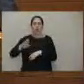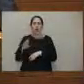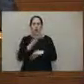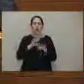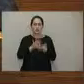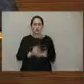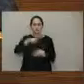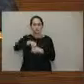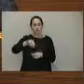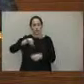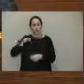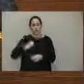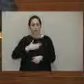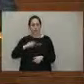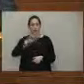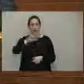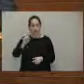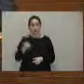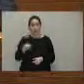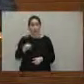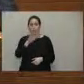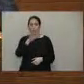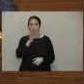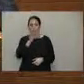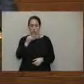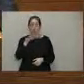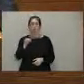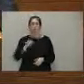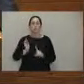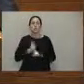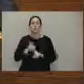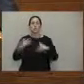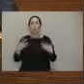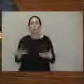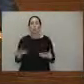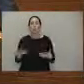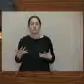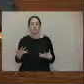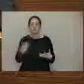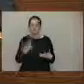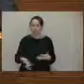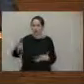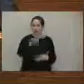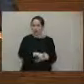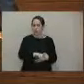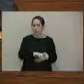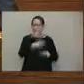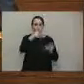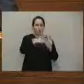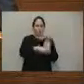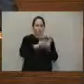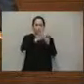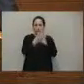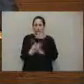en las residencias dependientes de Lera y, por esa misma razón, su solución no pasa, vuelvo a reiterar, por ningún cambio normativo,